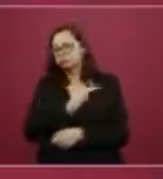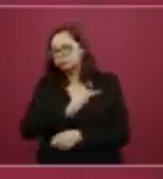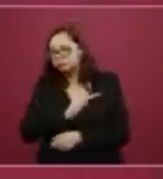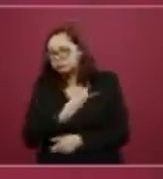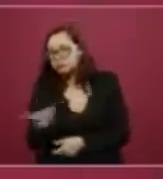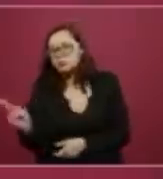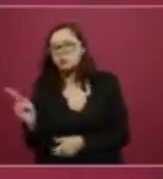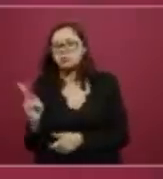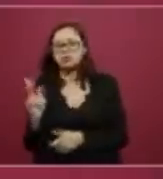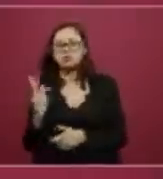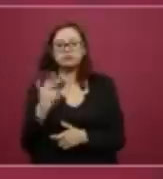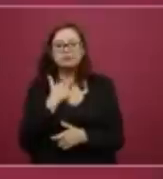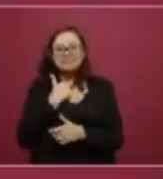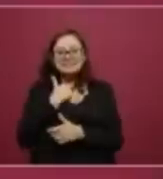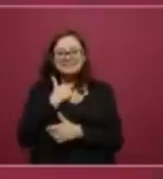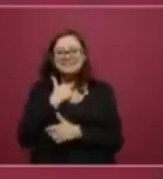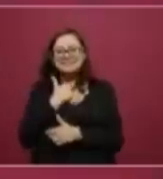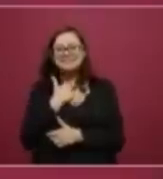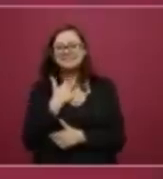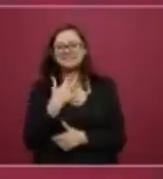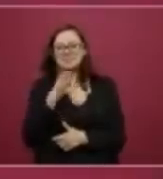han podido